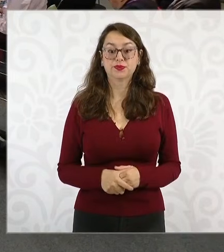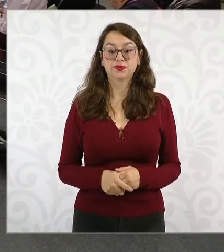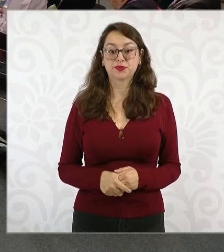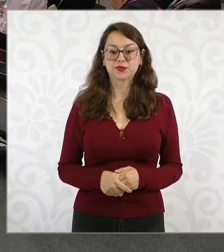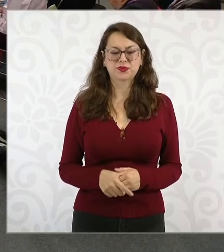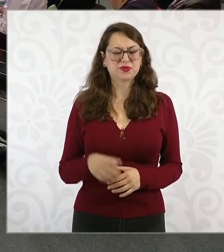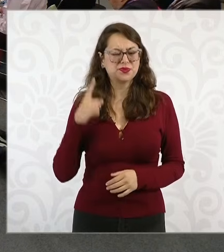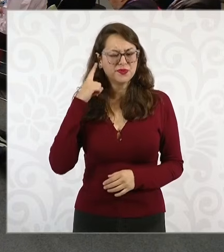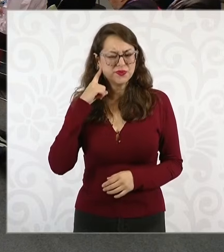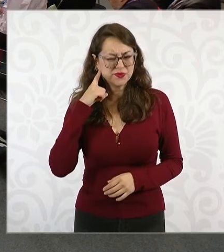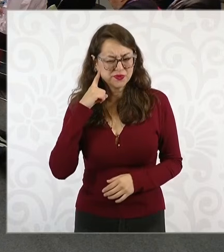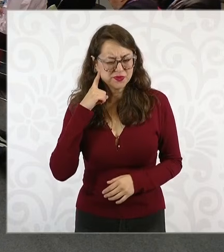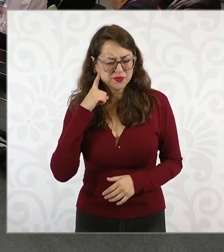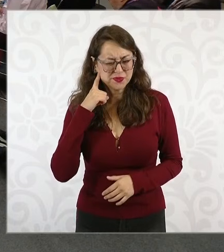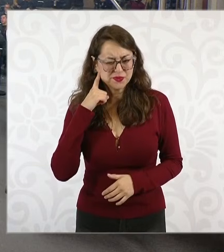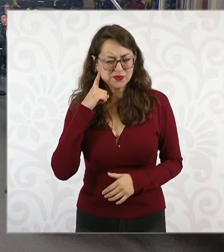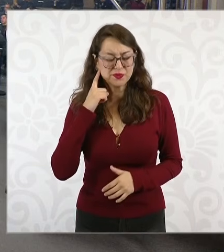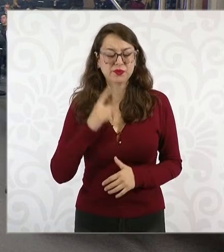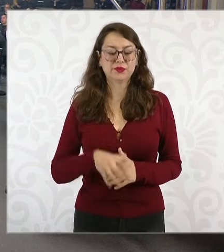¿Perdón?